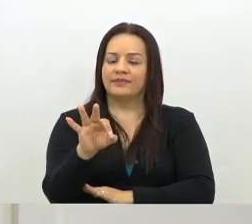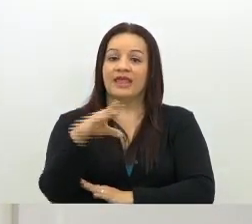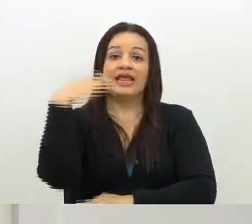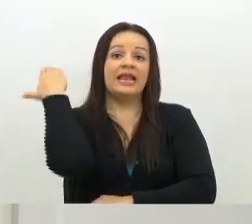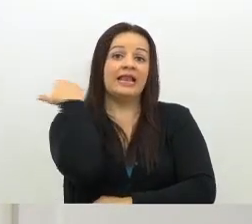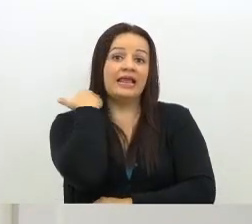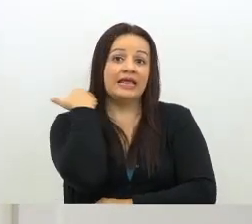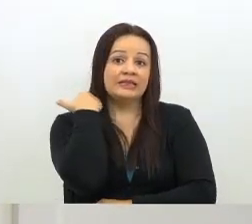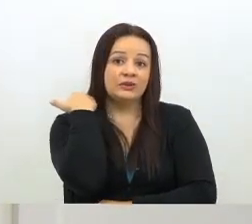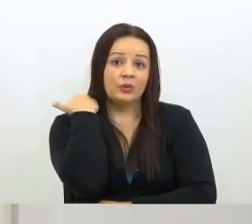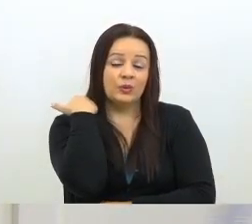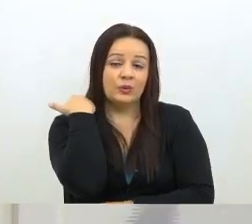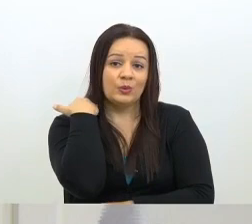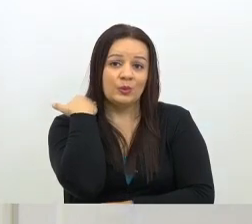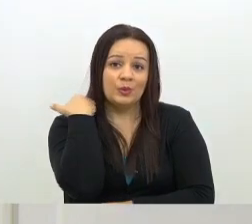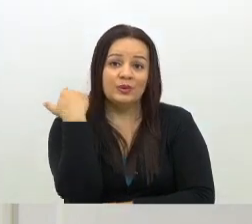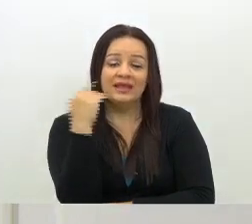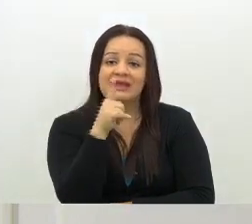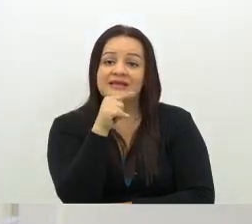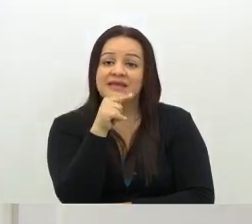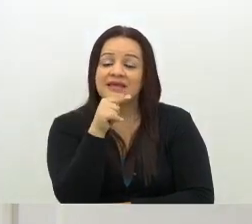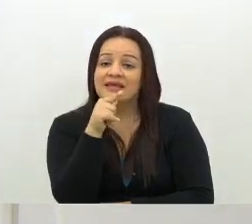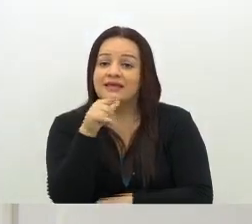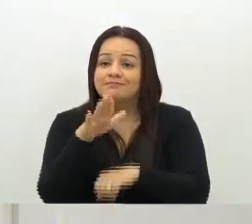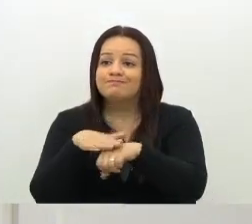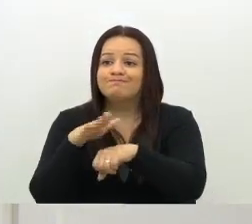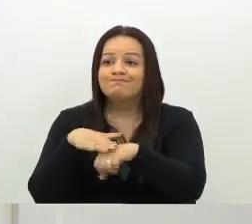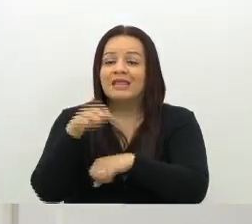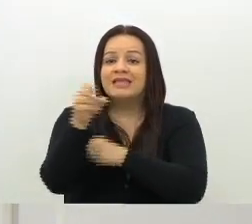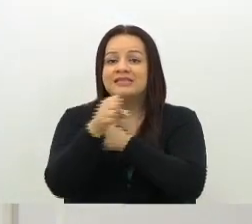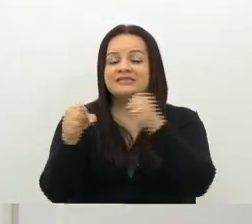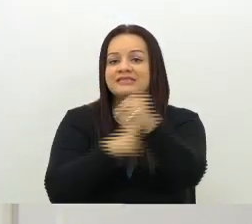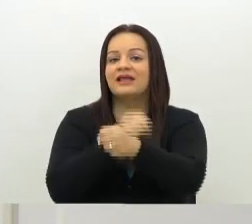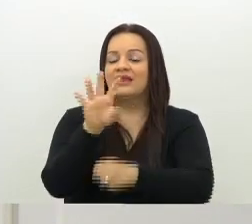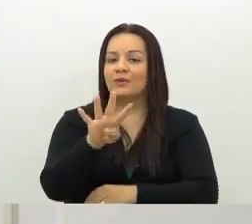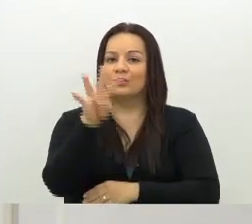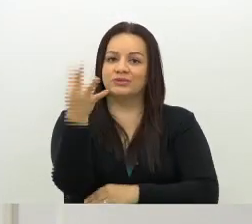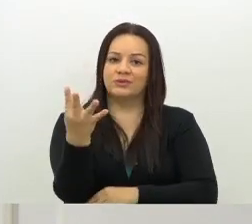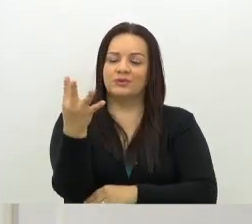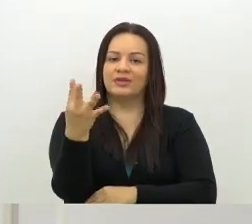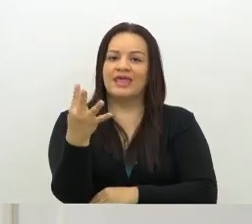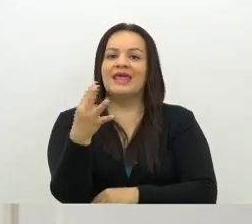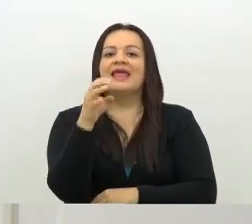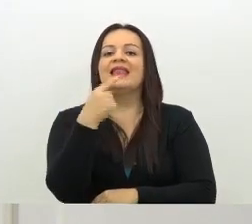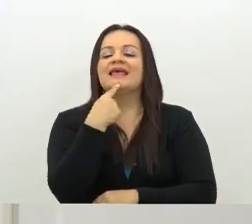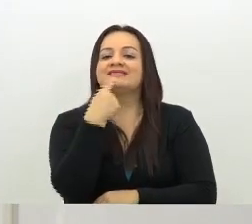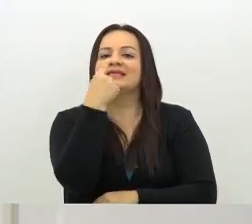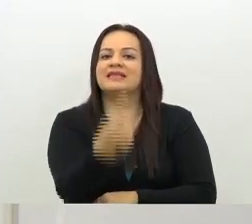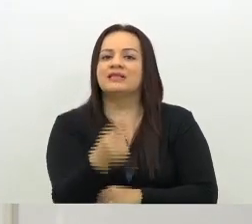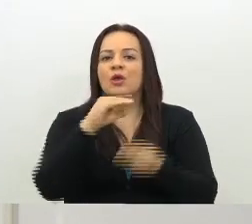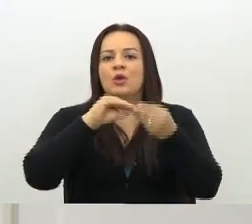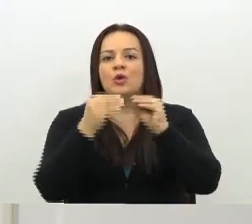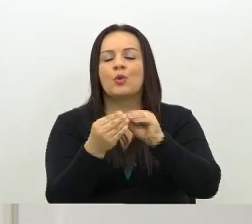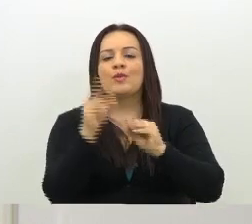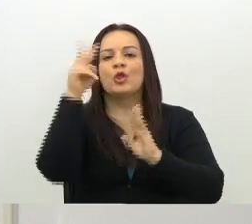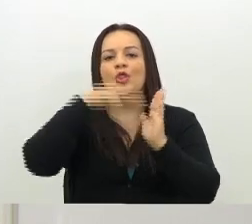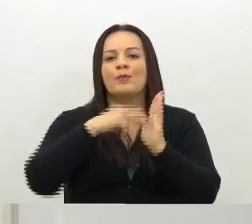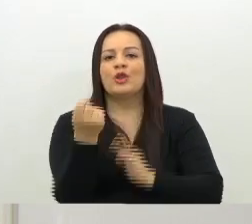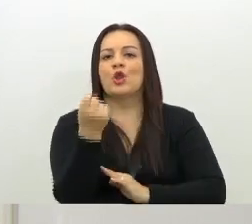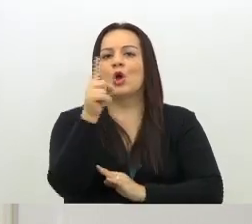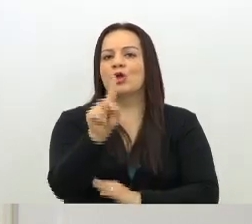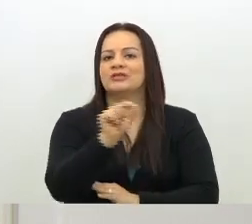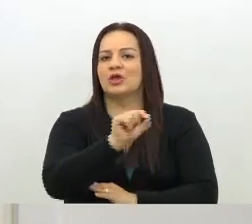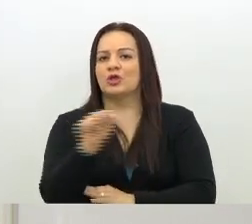se la jaló la Sala Constitucional en la sentencia número